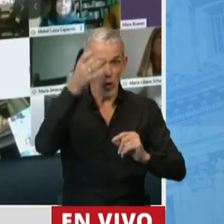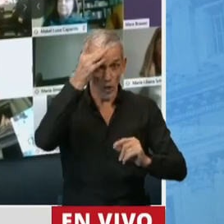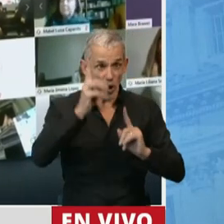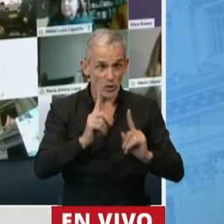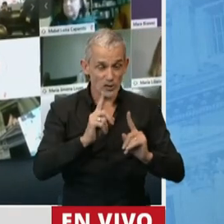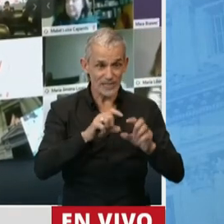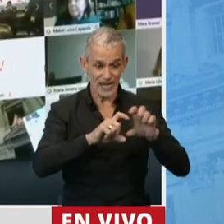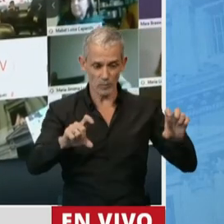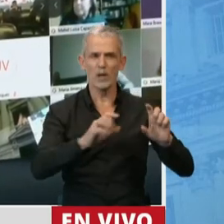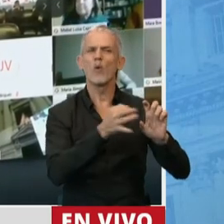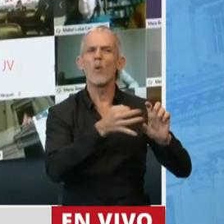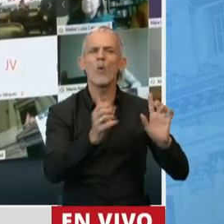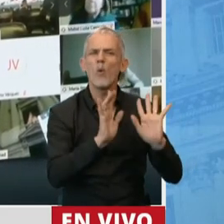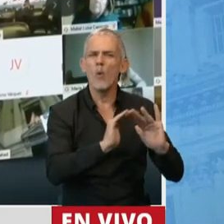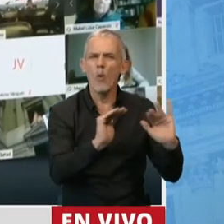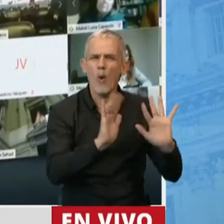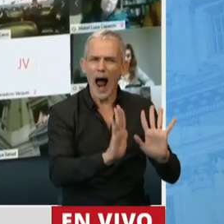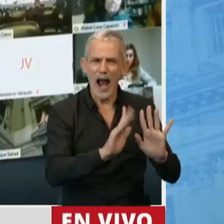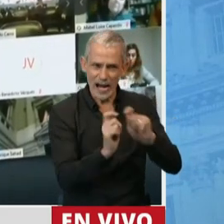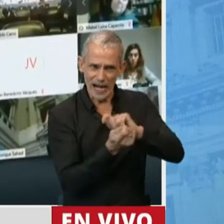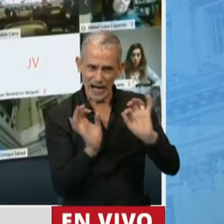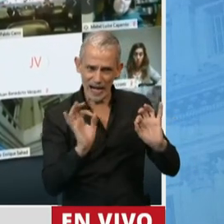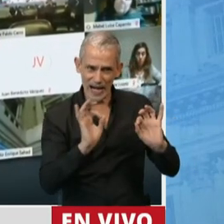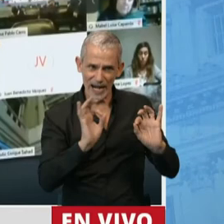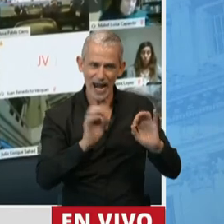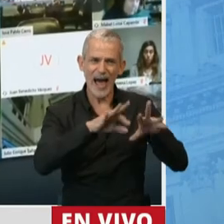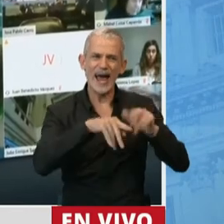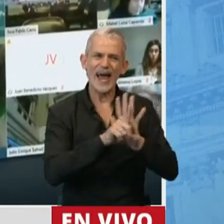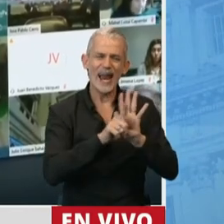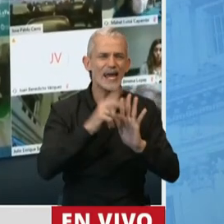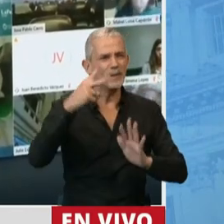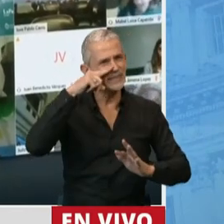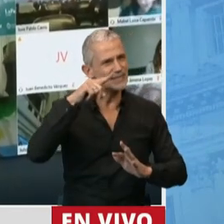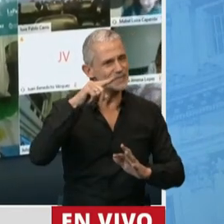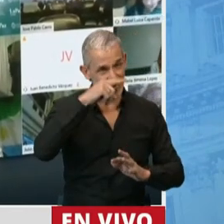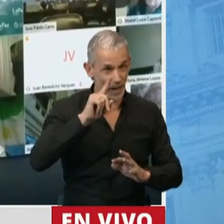12 quede tal cual como está redactado en la ley